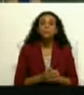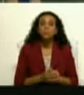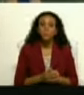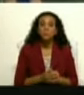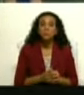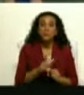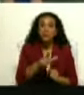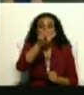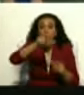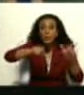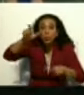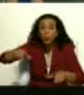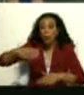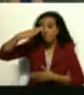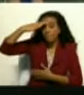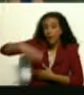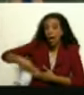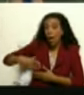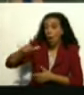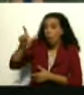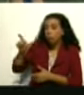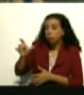Si algo caracteriza